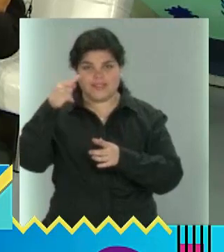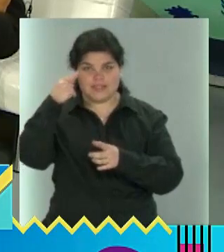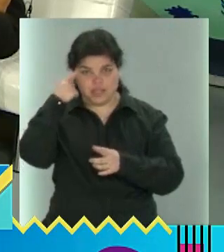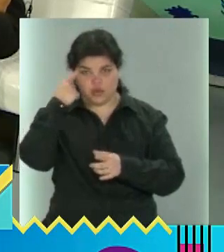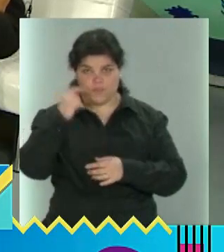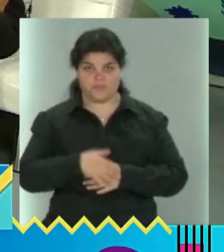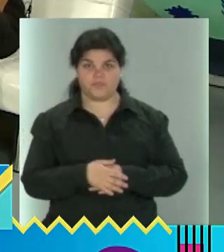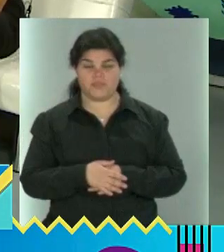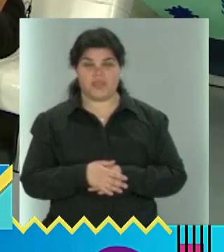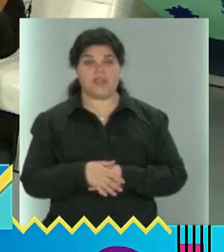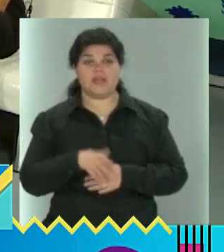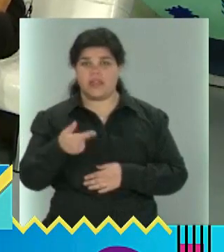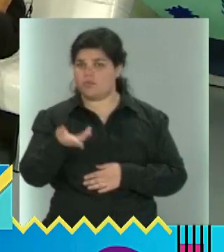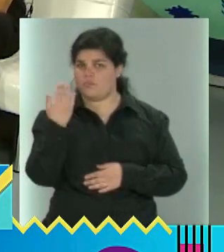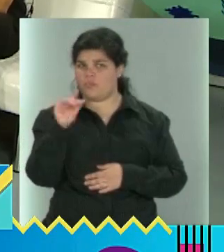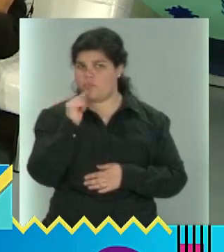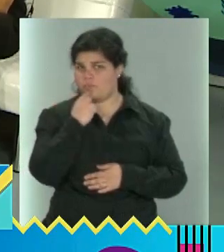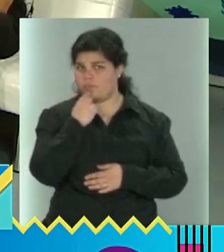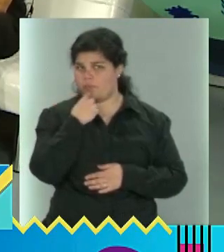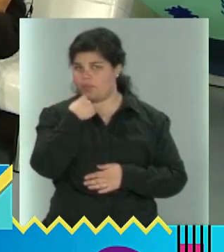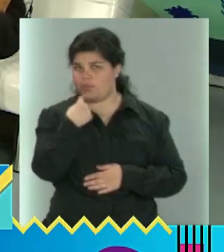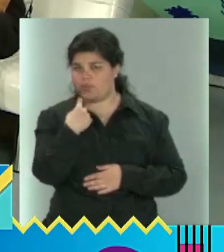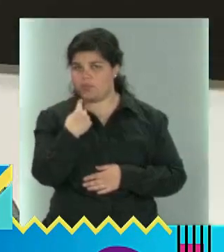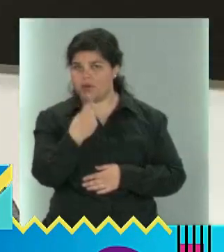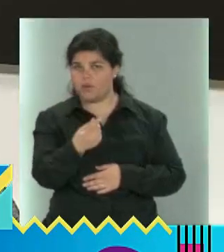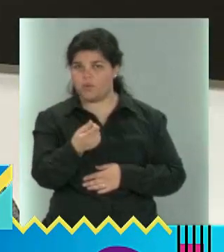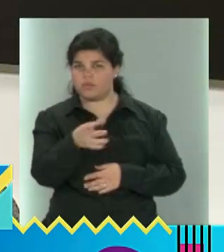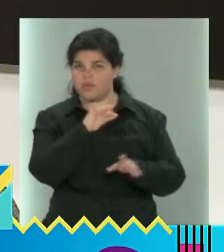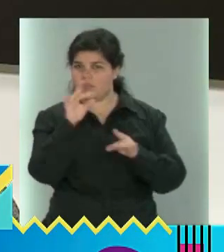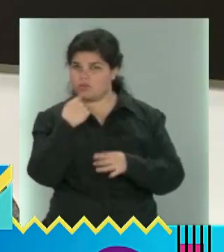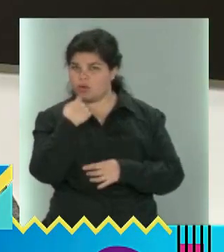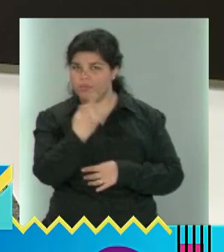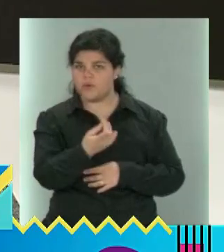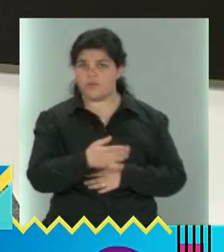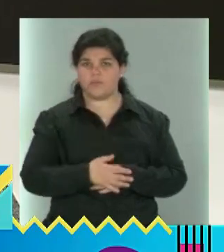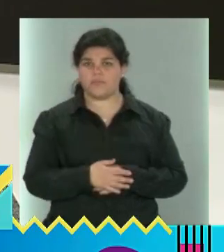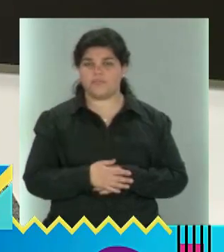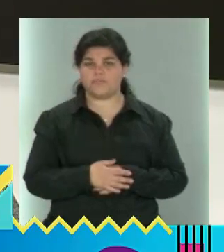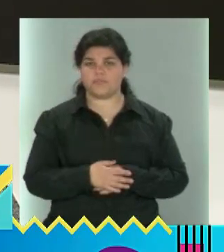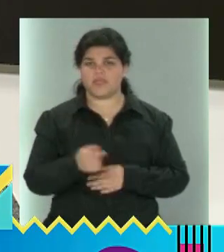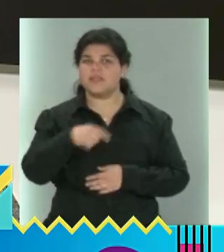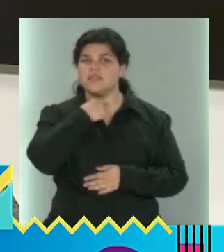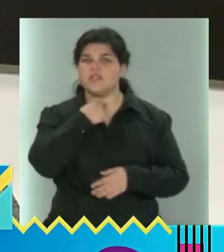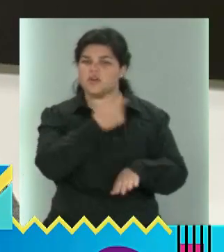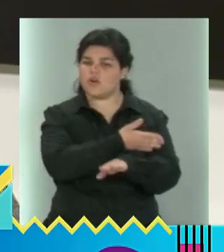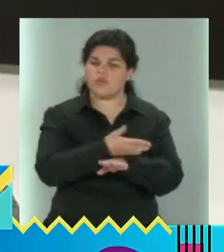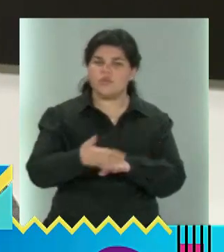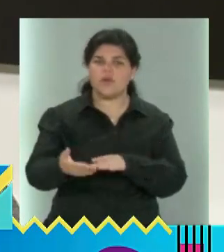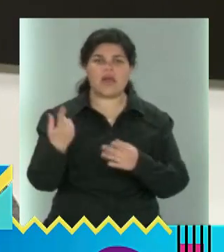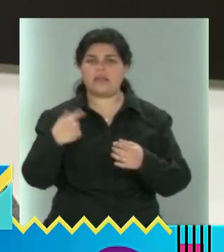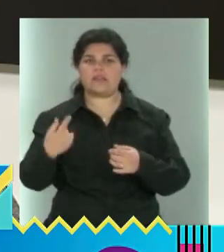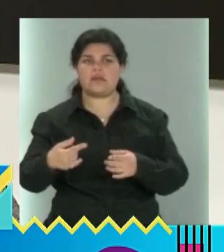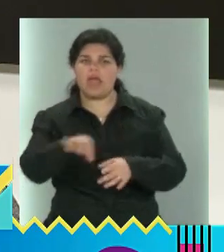Bien, recién les preguntaba a los invitados, nos quedó la respuesta de Edgardo ahí colgada, pero quiero que sigamos hablando de qué son las artes marciales o